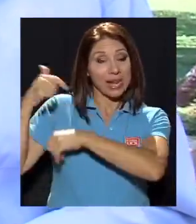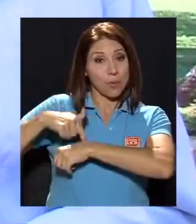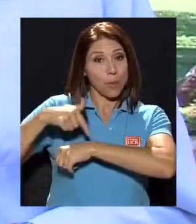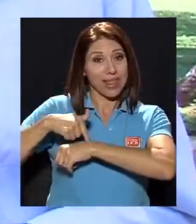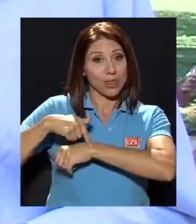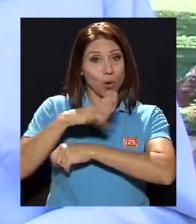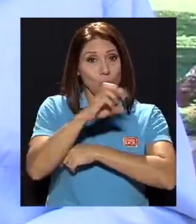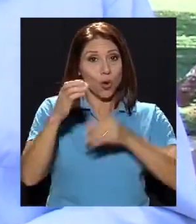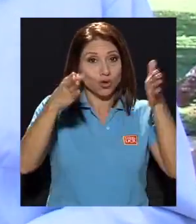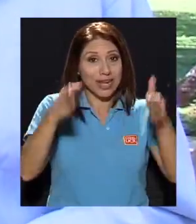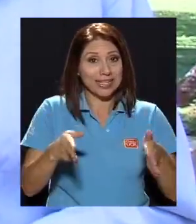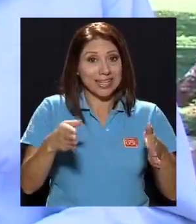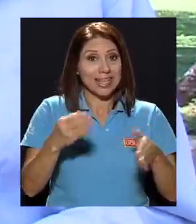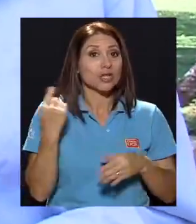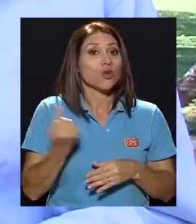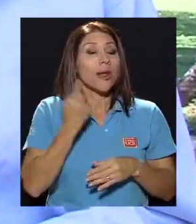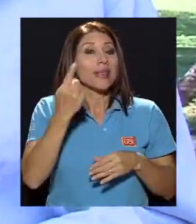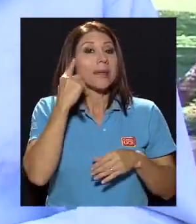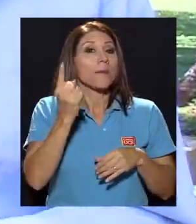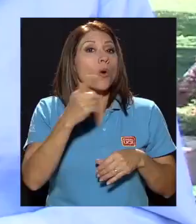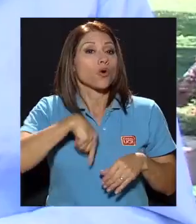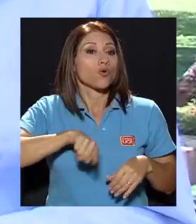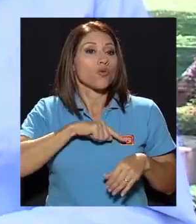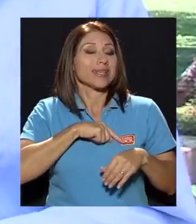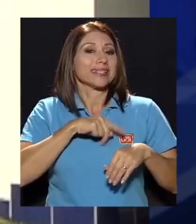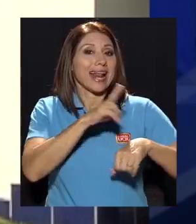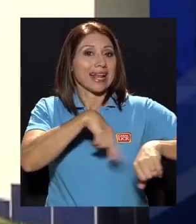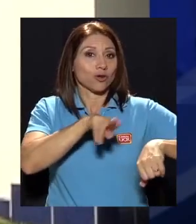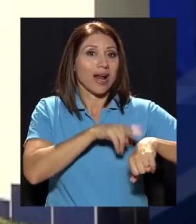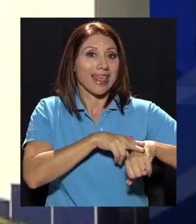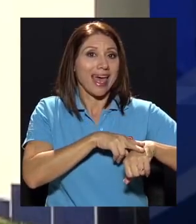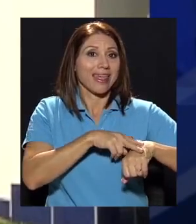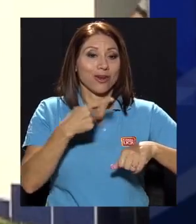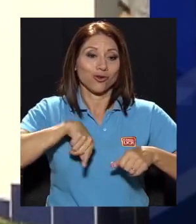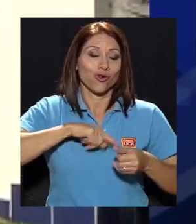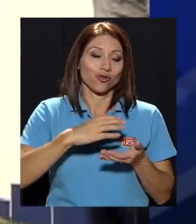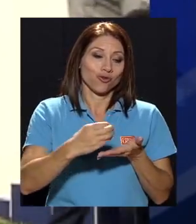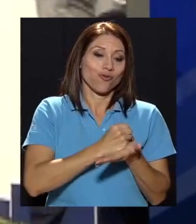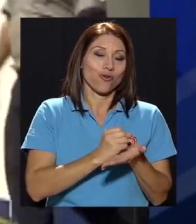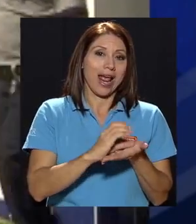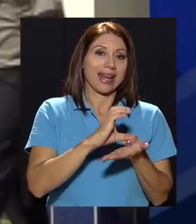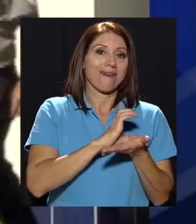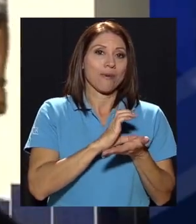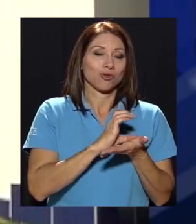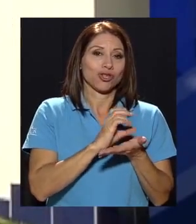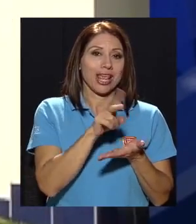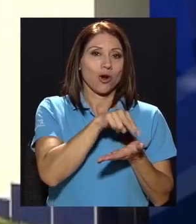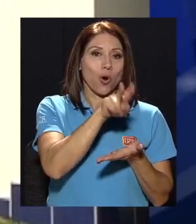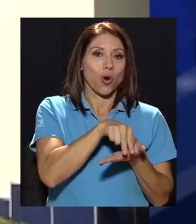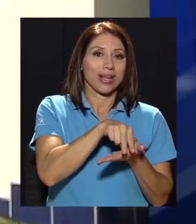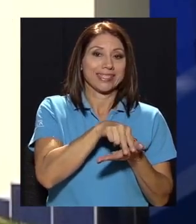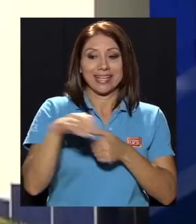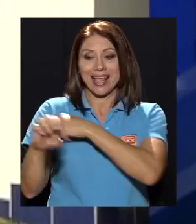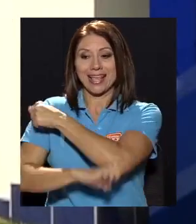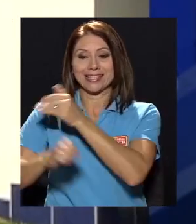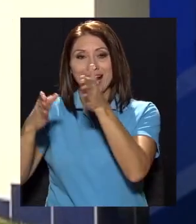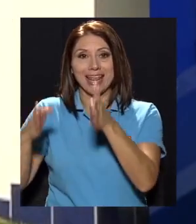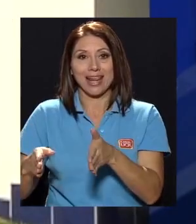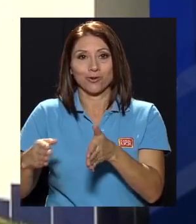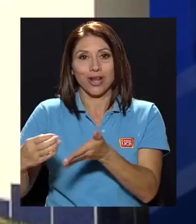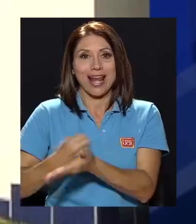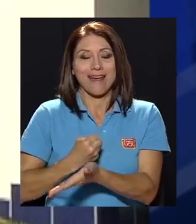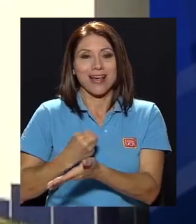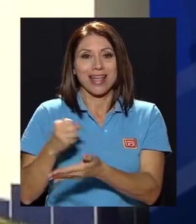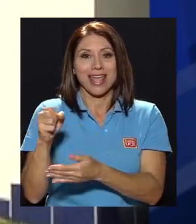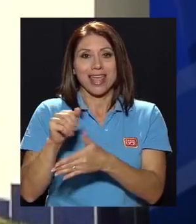nacionalidad, ganábamos en colones y los extranjeros ganaban en dólares y las diferencias eran abismales. No se cumplía lo de igual